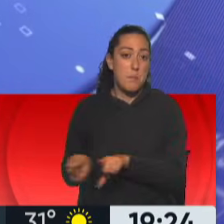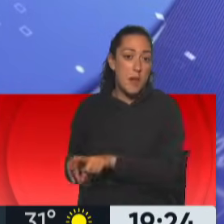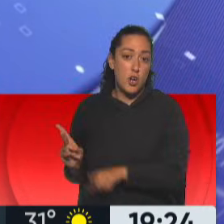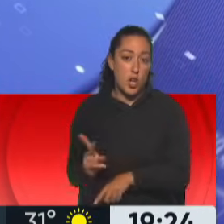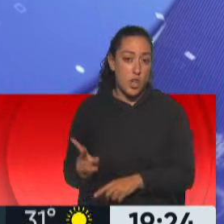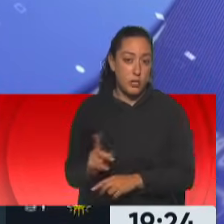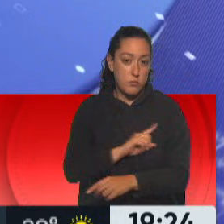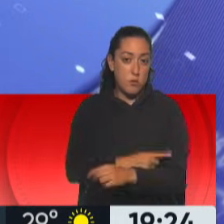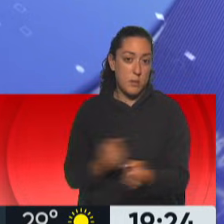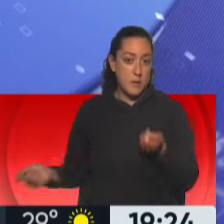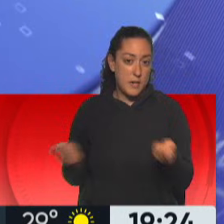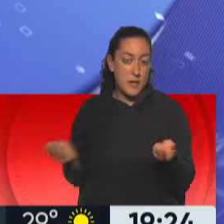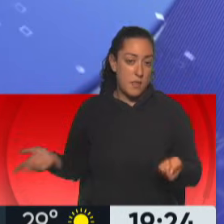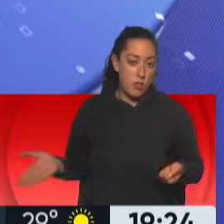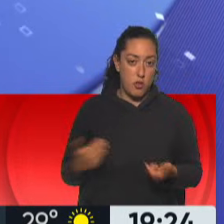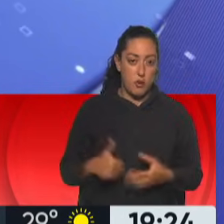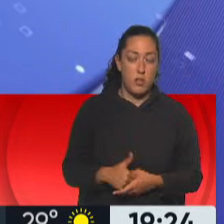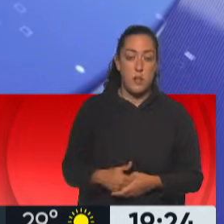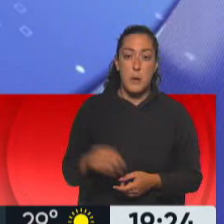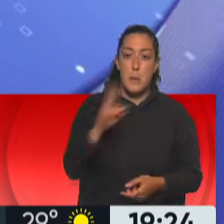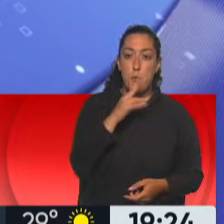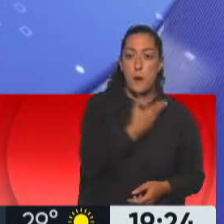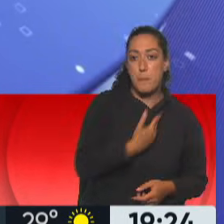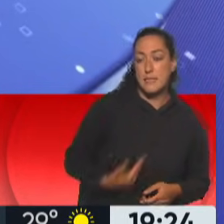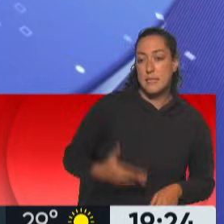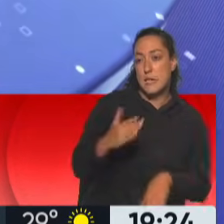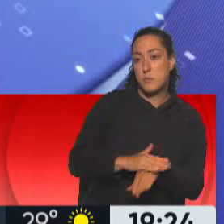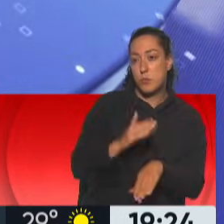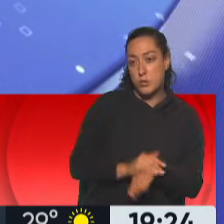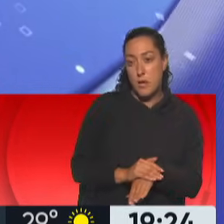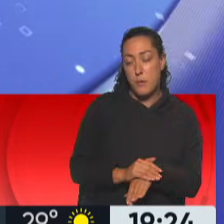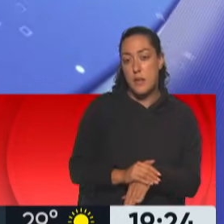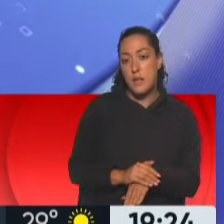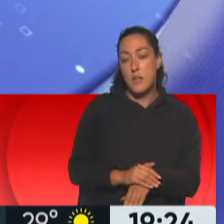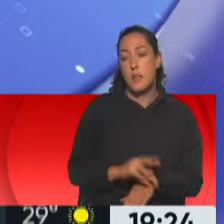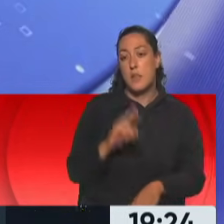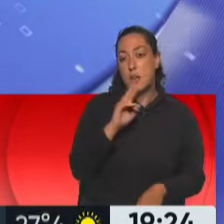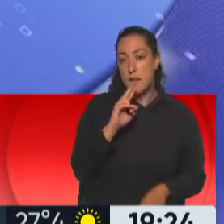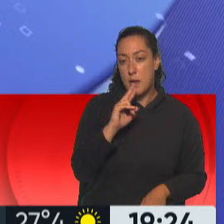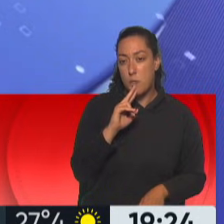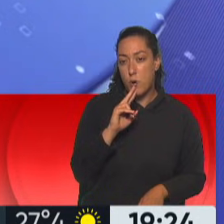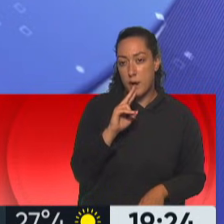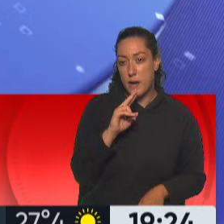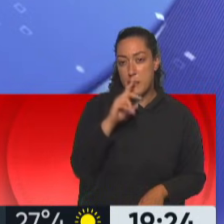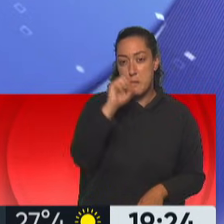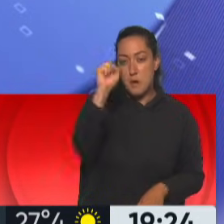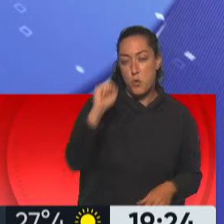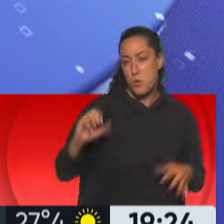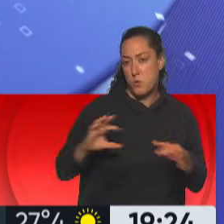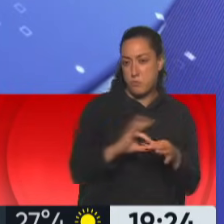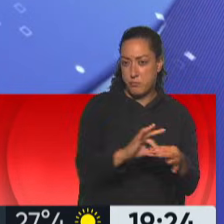Sí, claro. Así es. Porque bueno, Delcy Rodríguez como presidenta encargada, recordemos que Delcy Rodríguez además es bien del riñón de Maduro, ¿no? Si bien